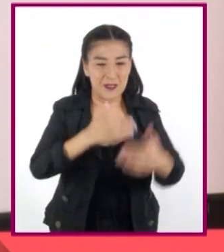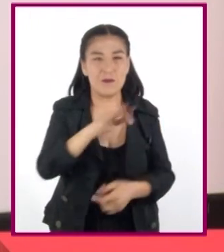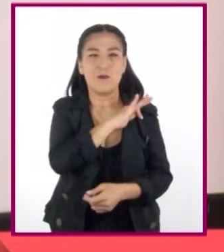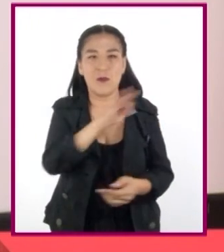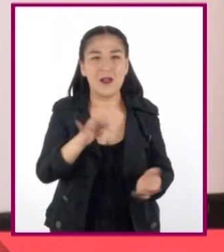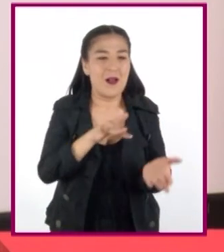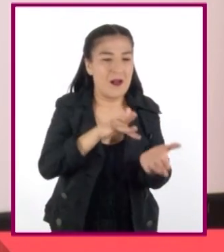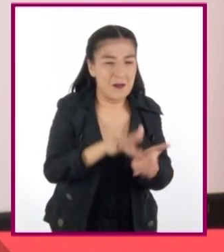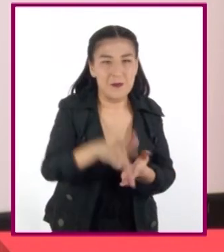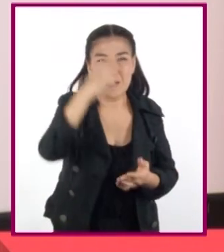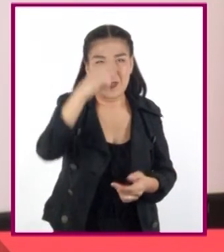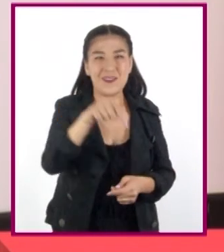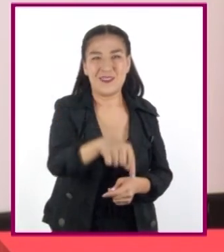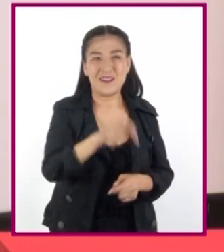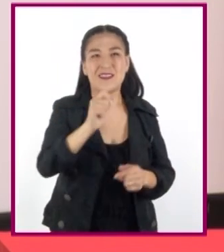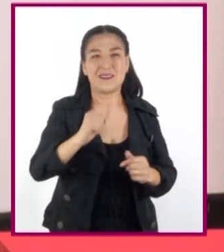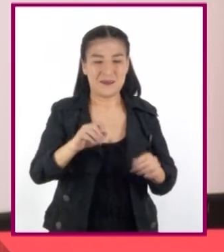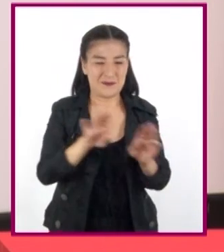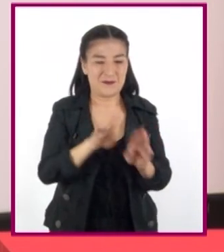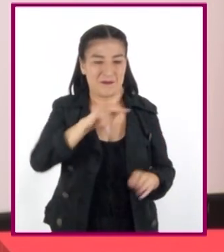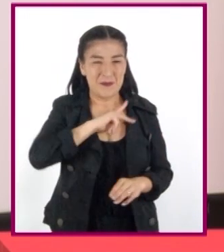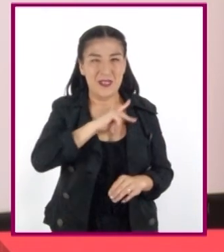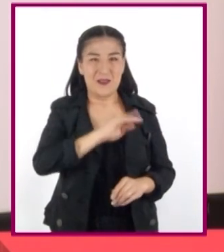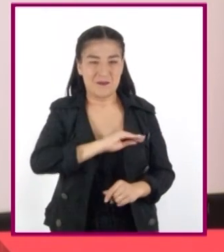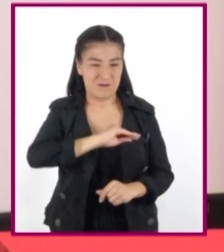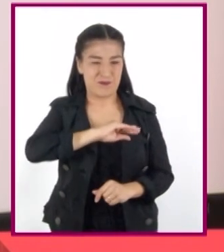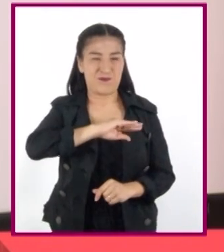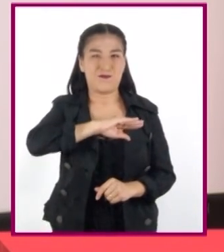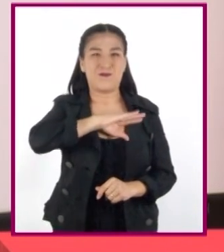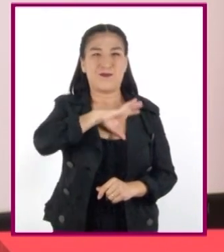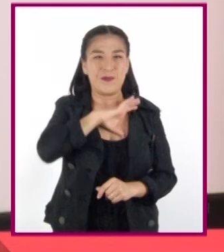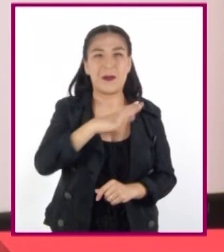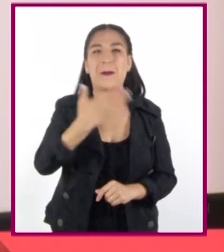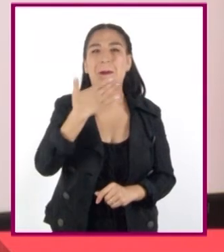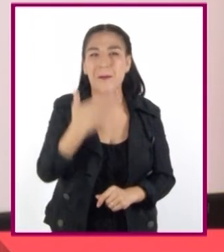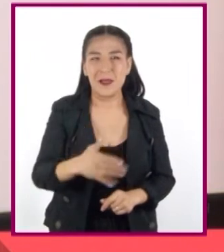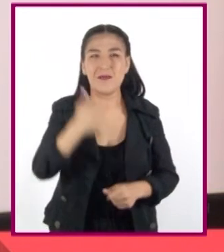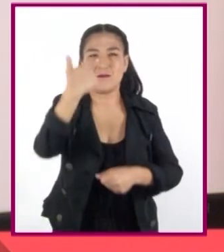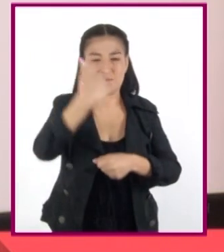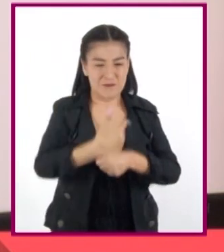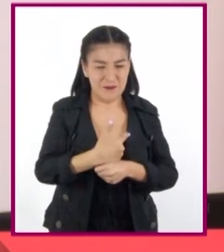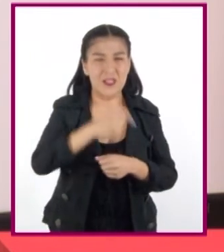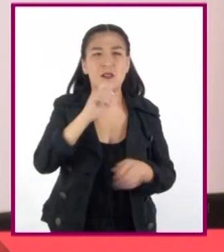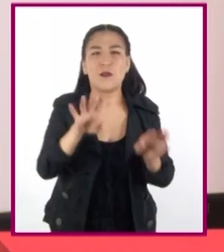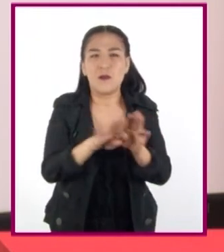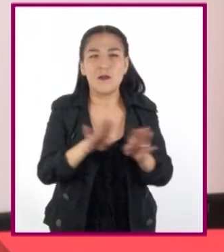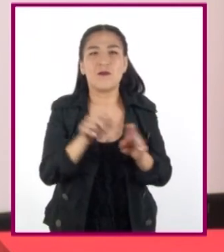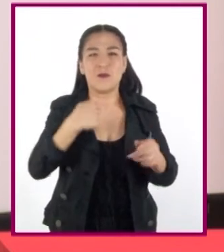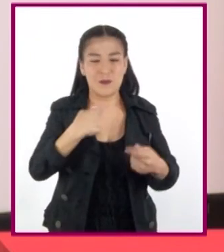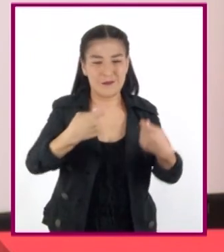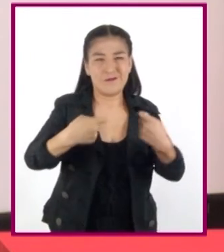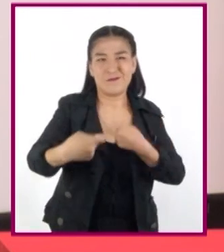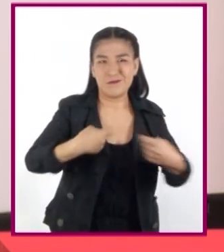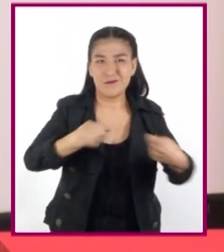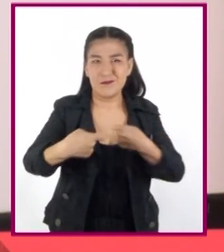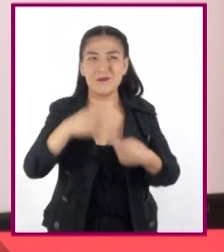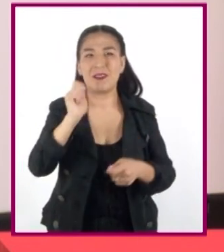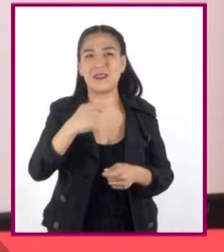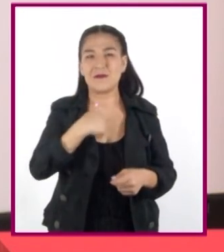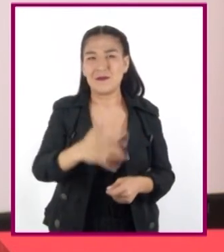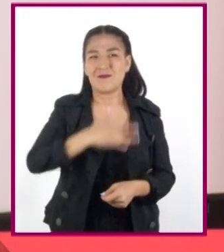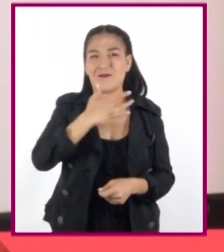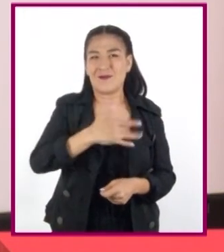el crecimiento de nuestra autoestima es conocer, identificar, gestionar nuestras emociones como